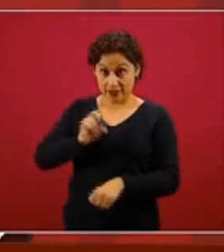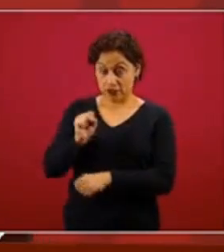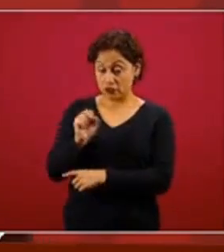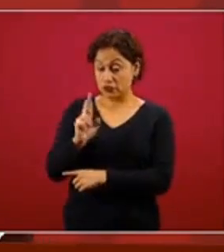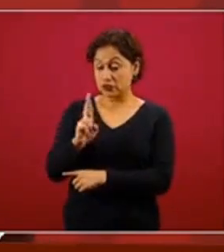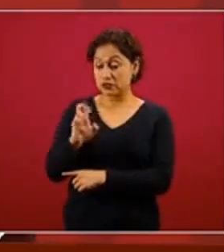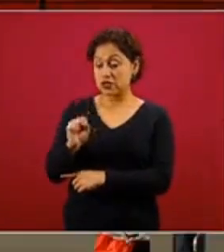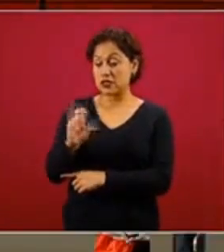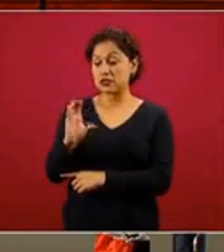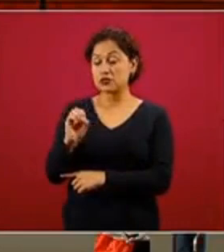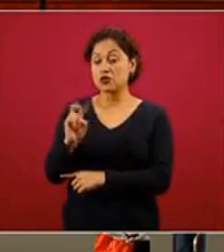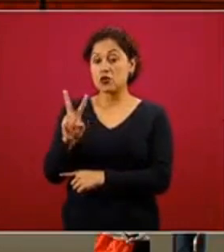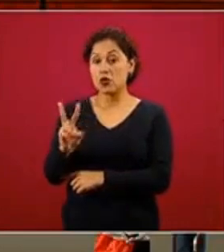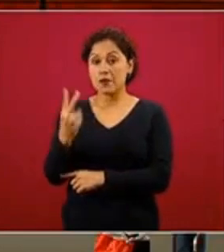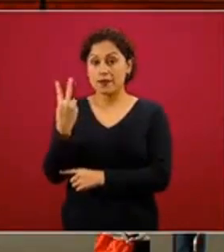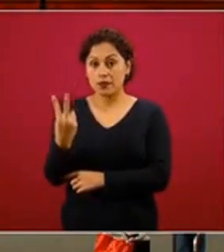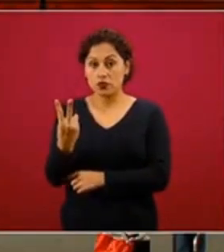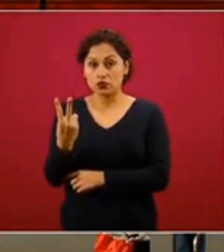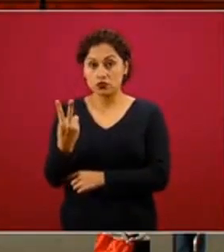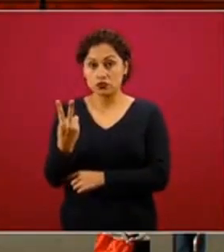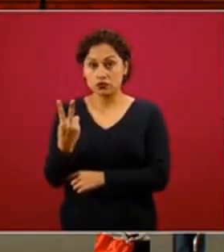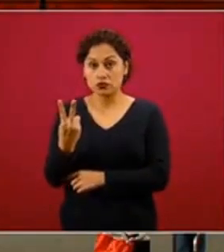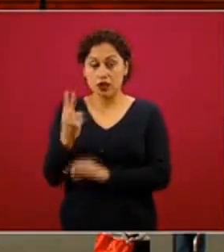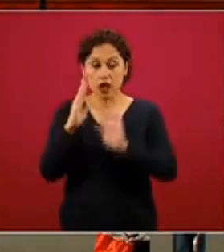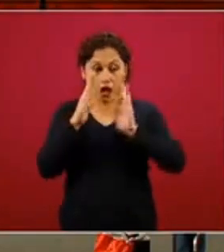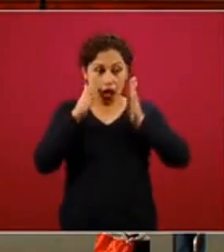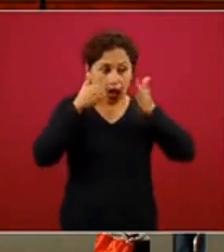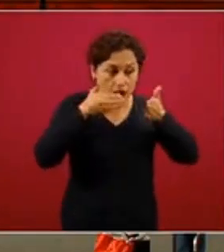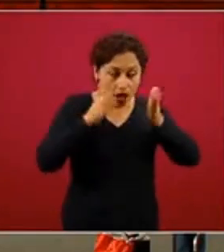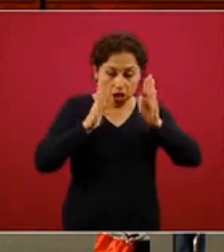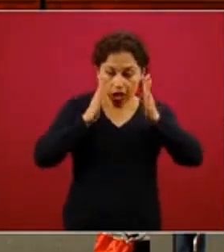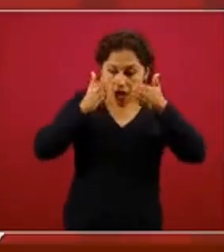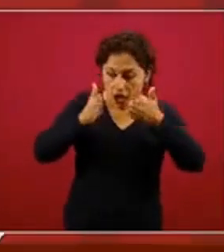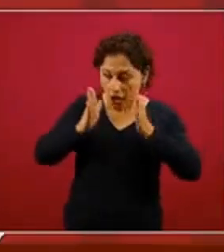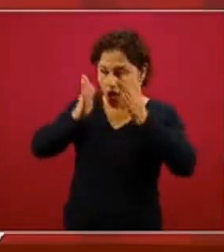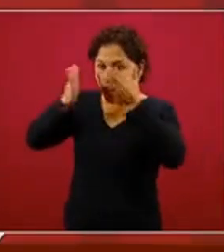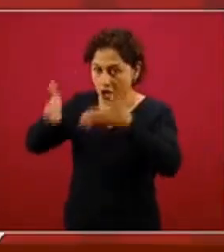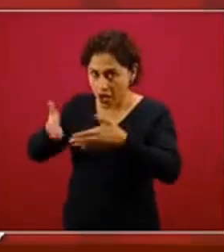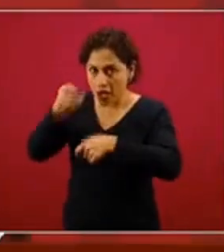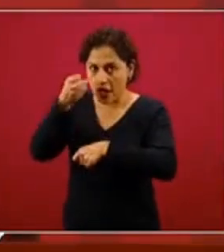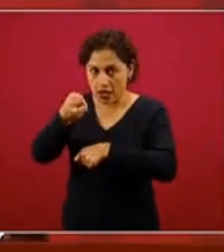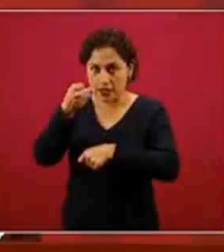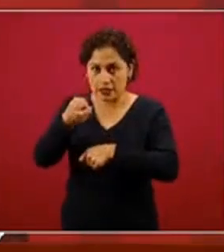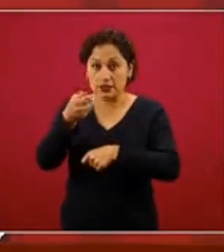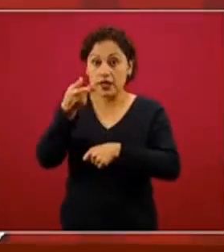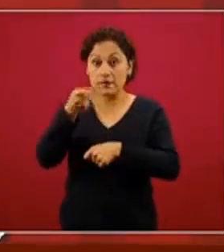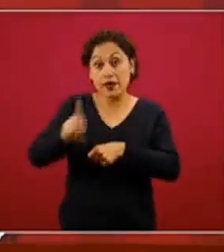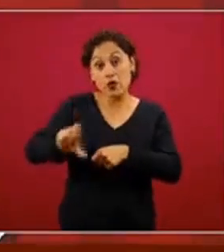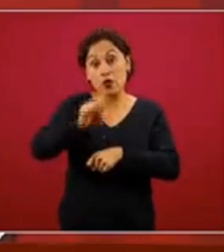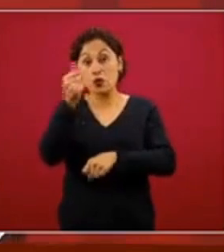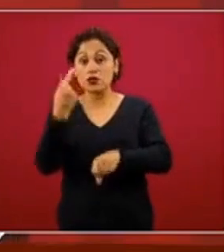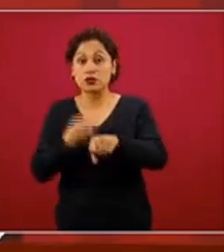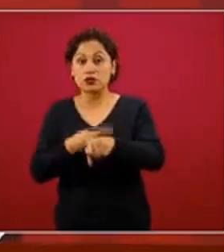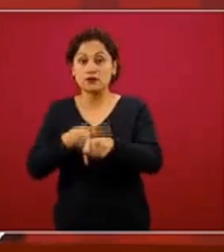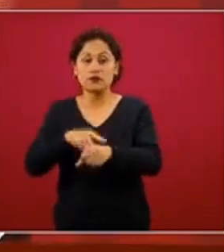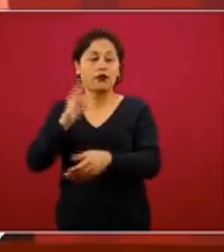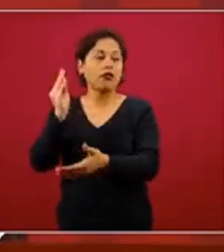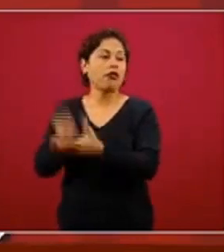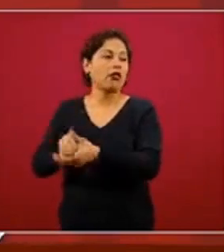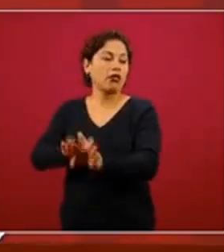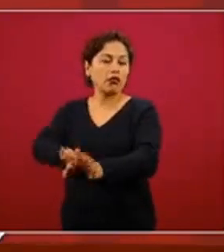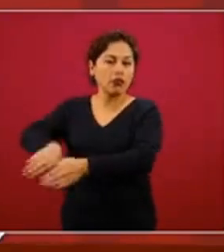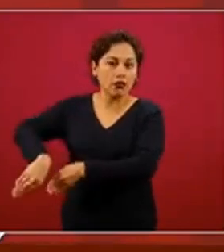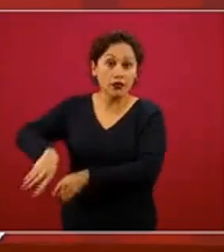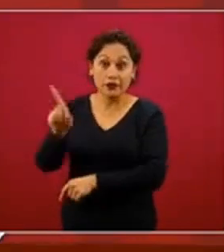SARS-CoV-2, esa es la que vamos a estar enfocando, no vamos a descuidar las otras. Ustedes preguntaron, no podemos descuidar todo entre la